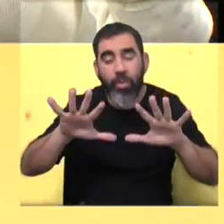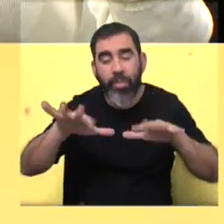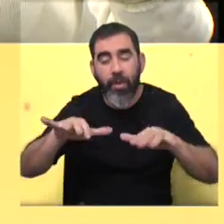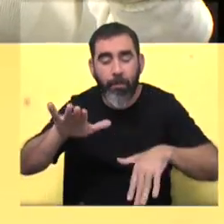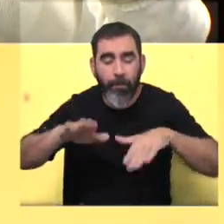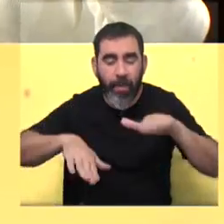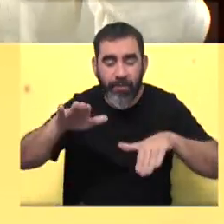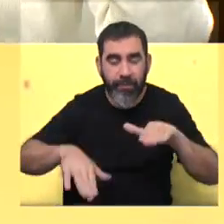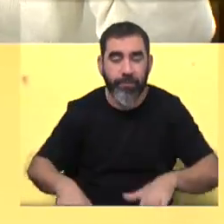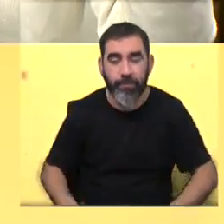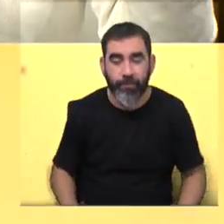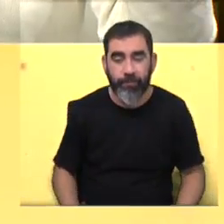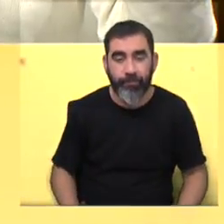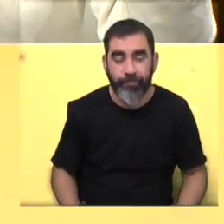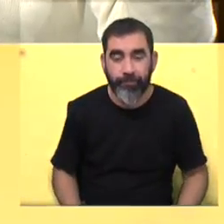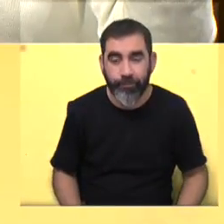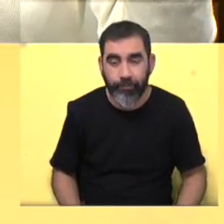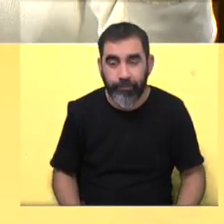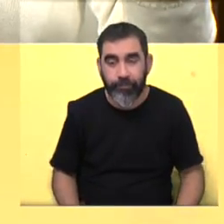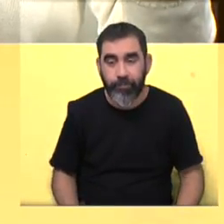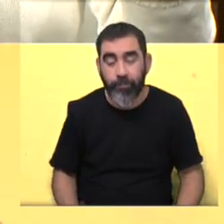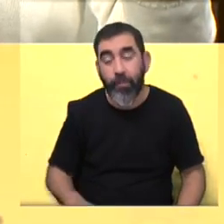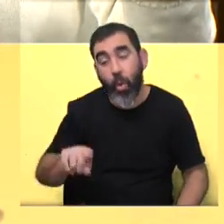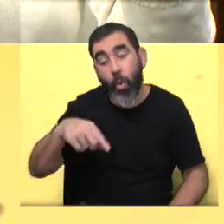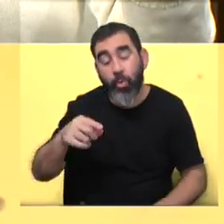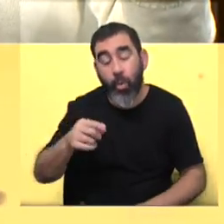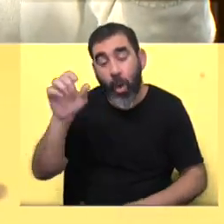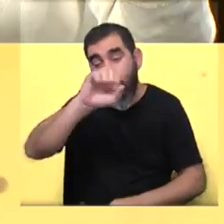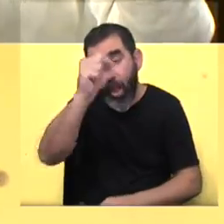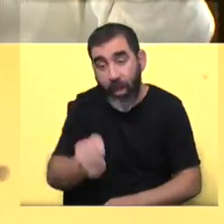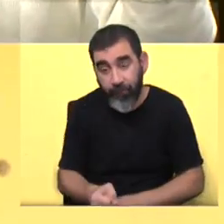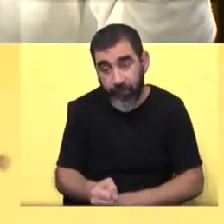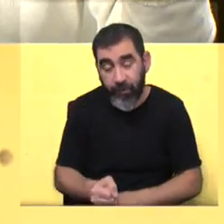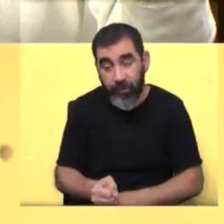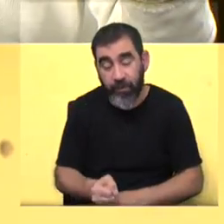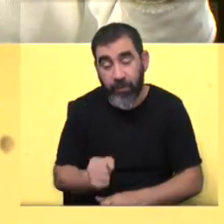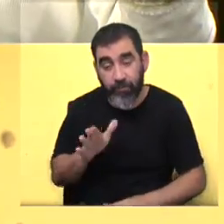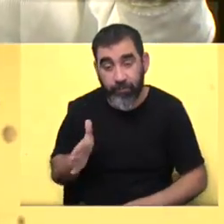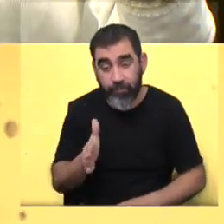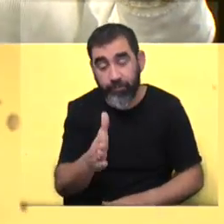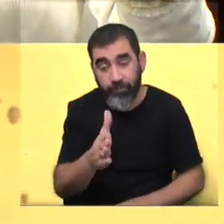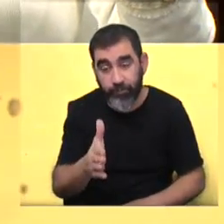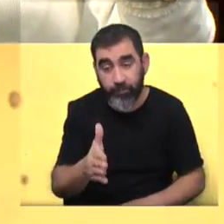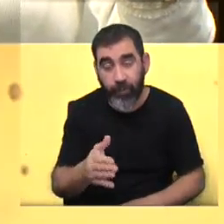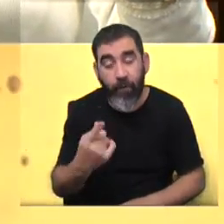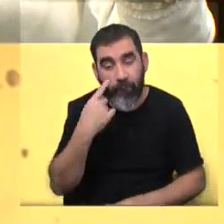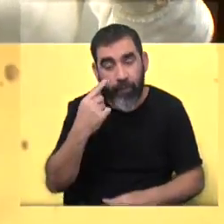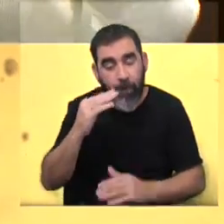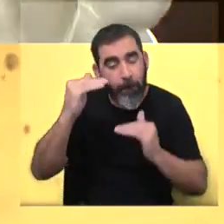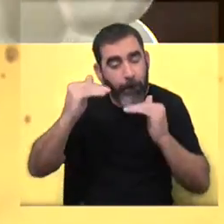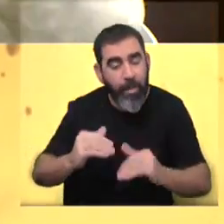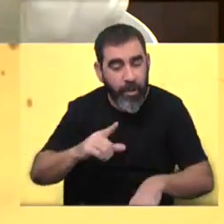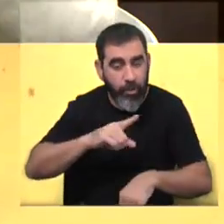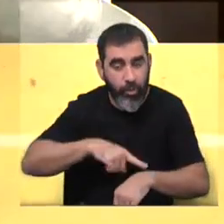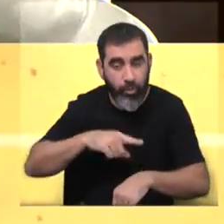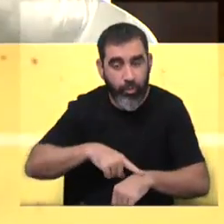de la estación. En cambio, las especies de África del género Notobranquio, que son los más conocidos, viven mucho menos, porque allí